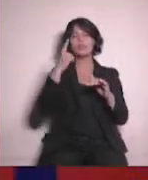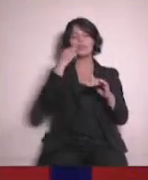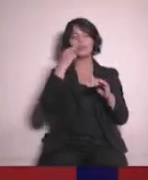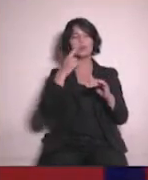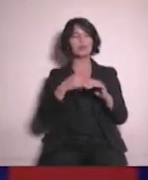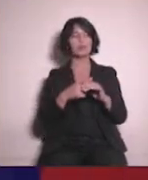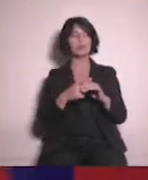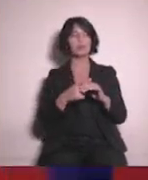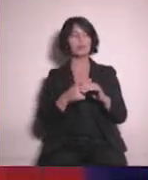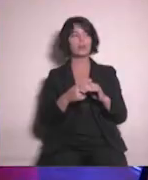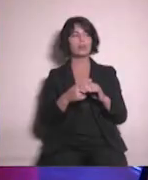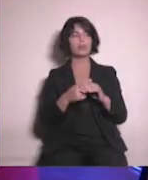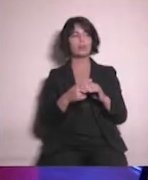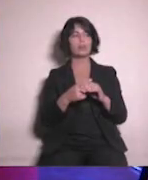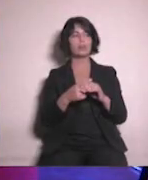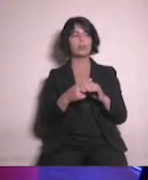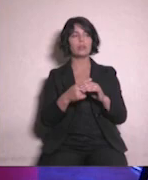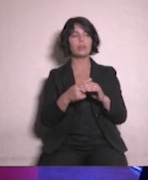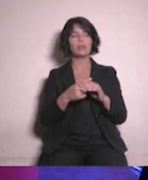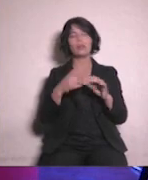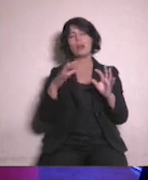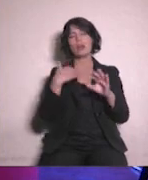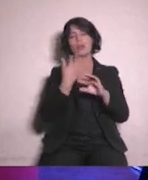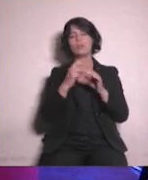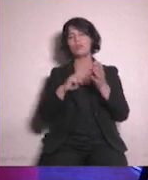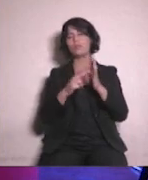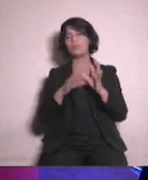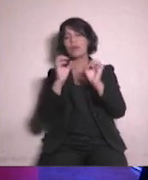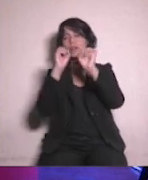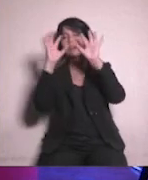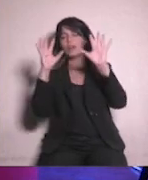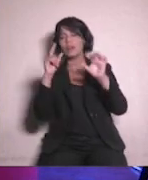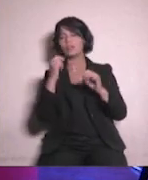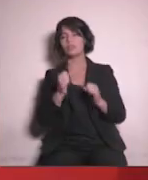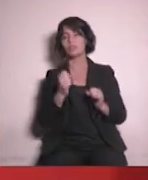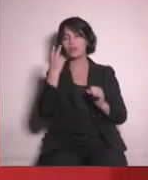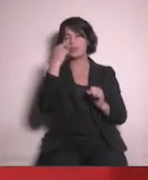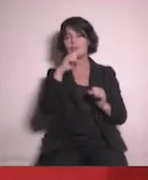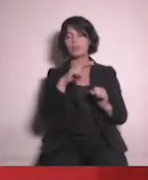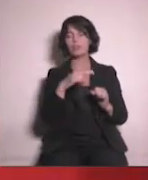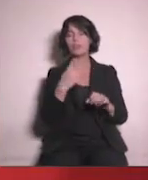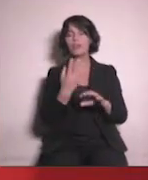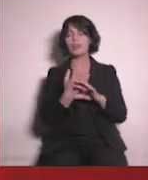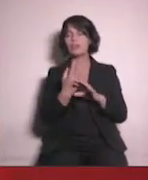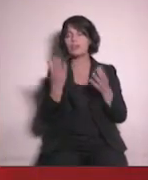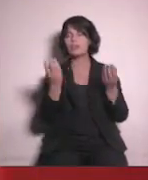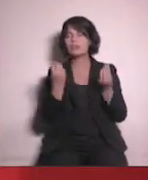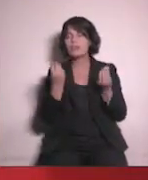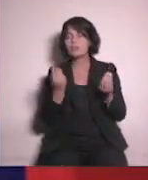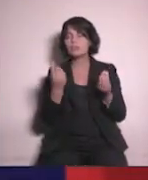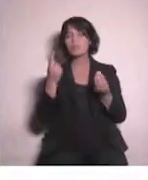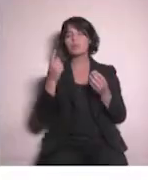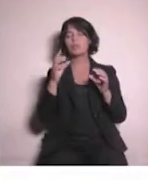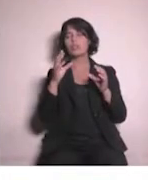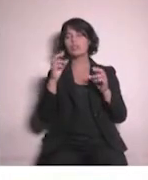Salta un problema claro a la vista. Hay algo que está pasando en la parte de las mujeres.